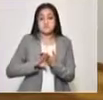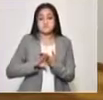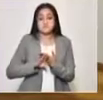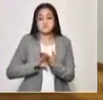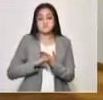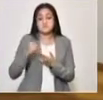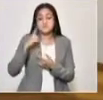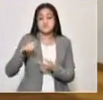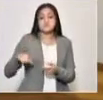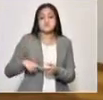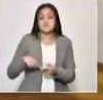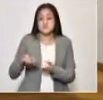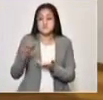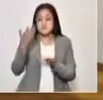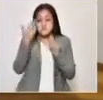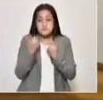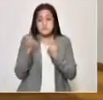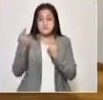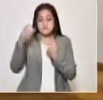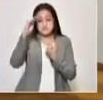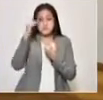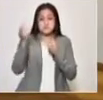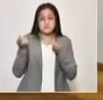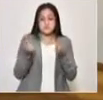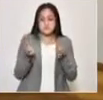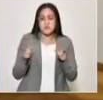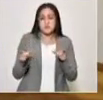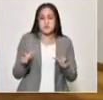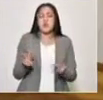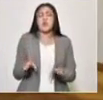de posicionamiento o reposicionamiento,